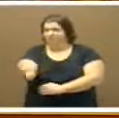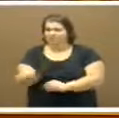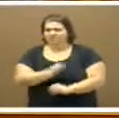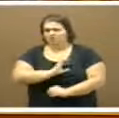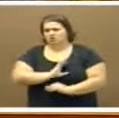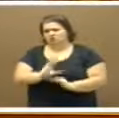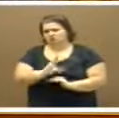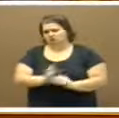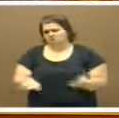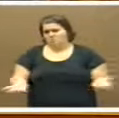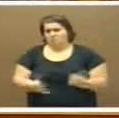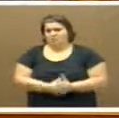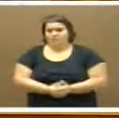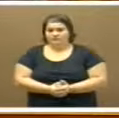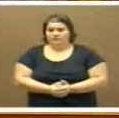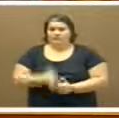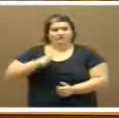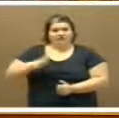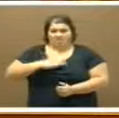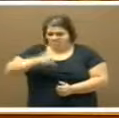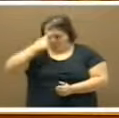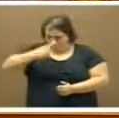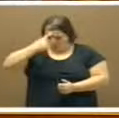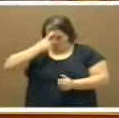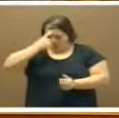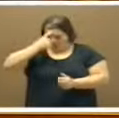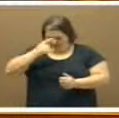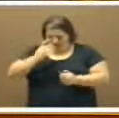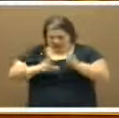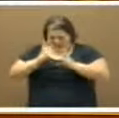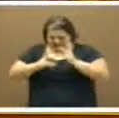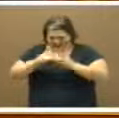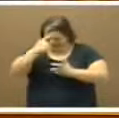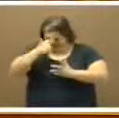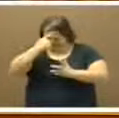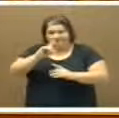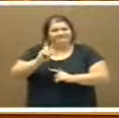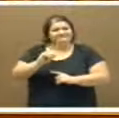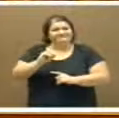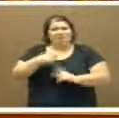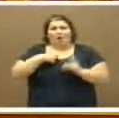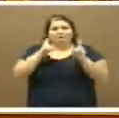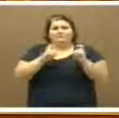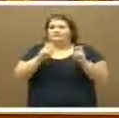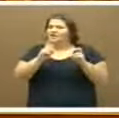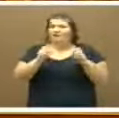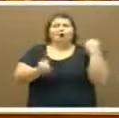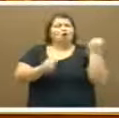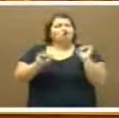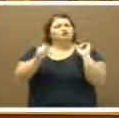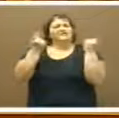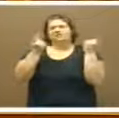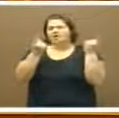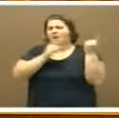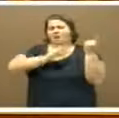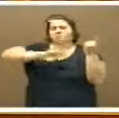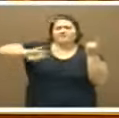Señor consejero, deje la calculadora a un lado, por favor, y baje de su coche oficial y venga a la Extremadura